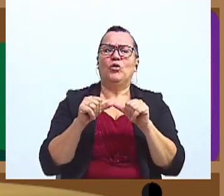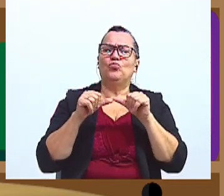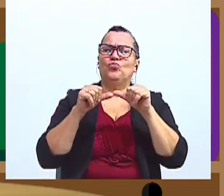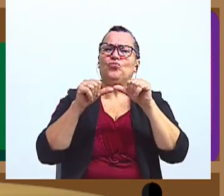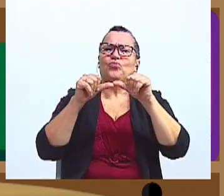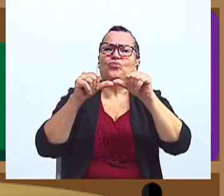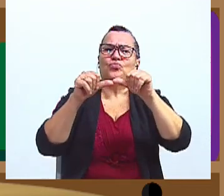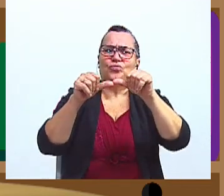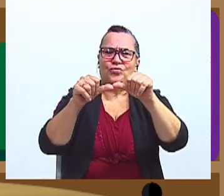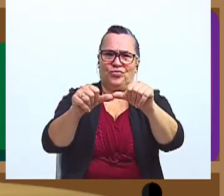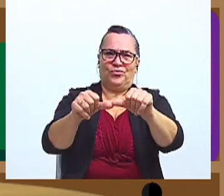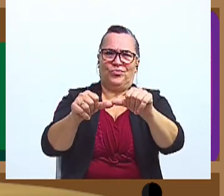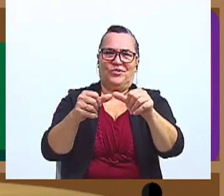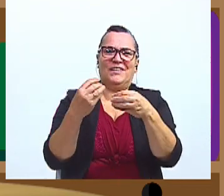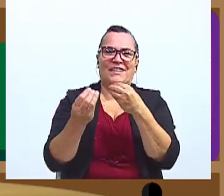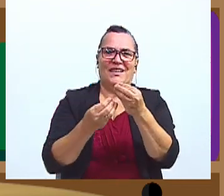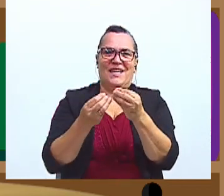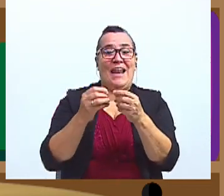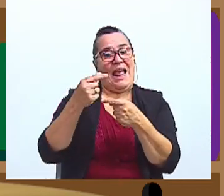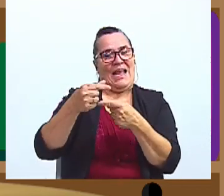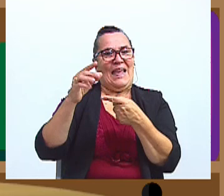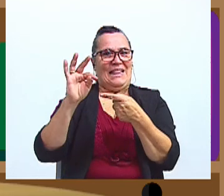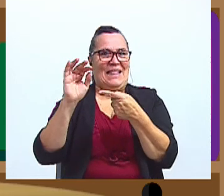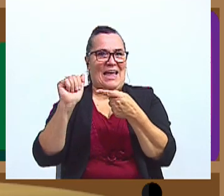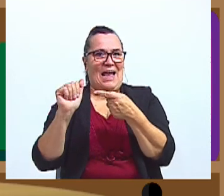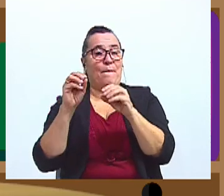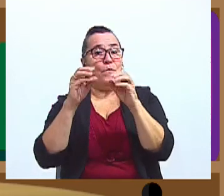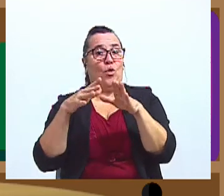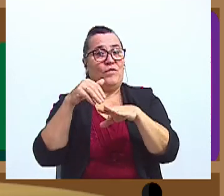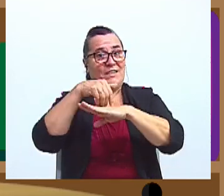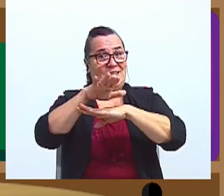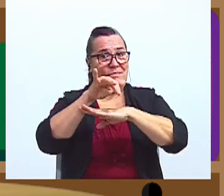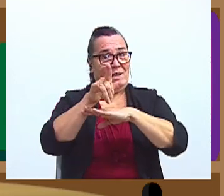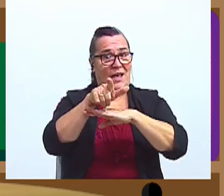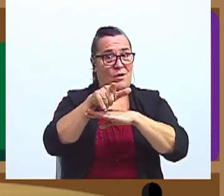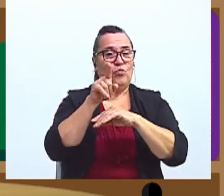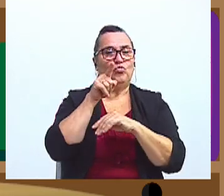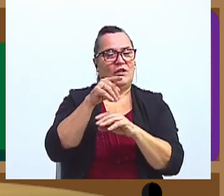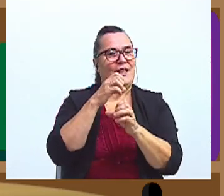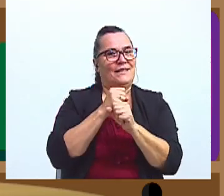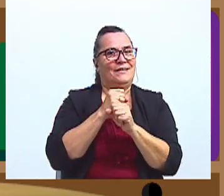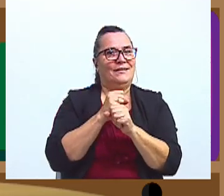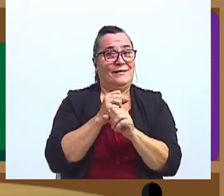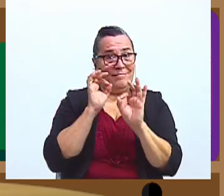continúen haciendo la GTA que sus profes del cole les envían.